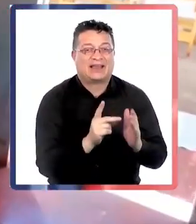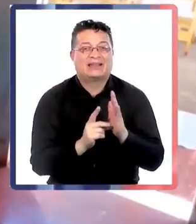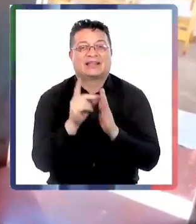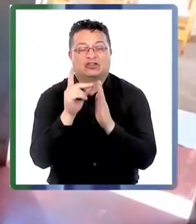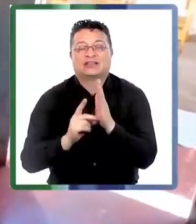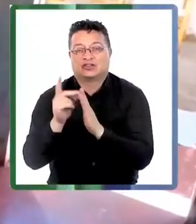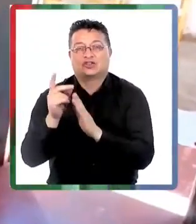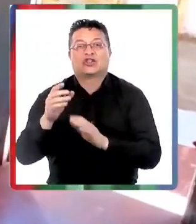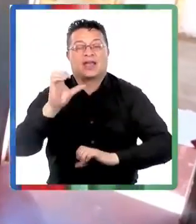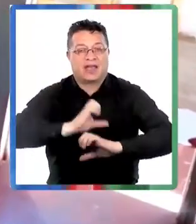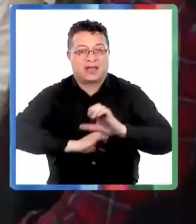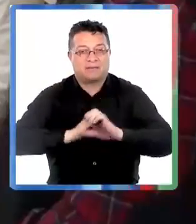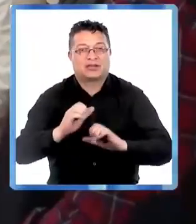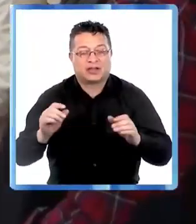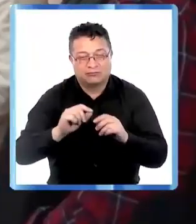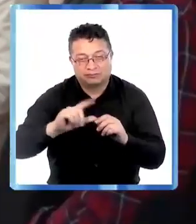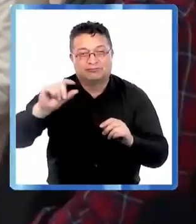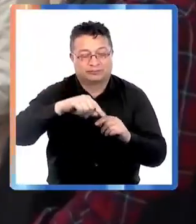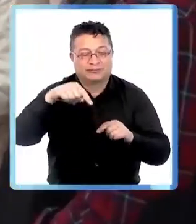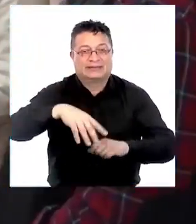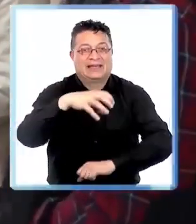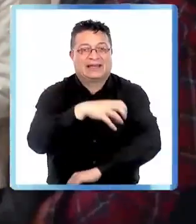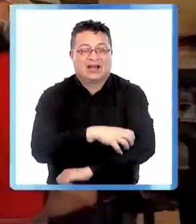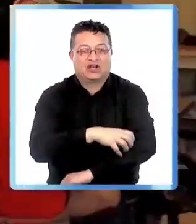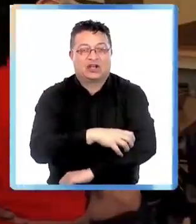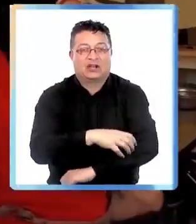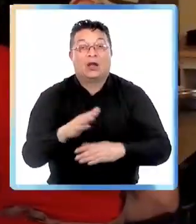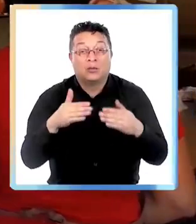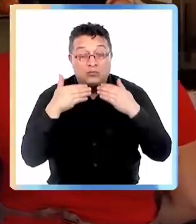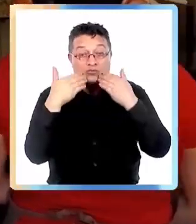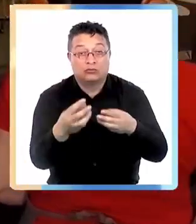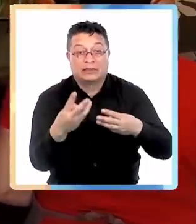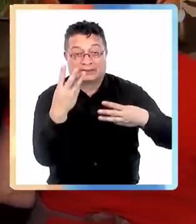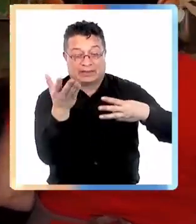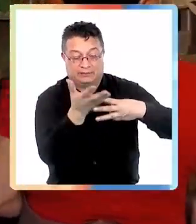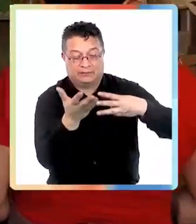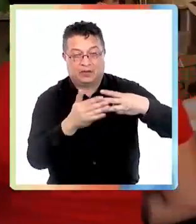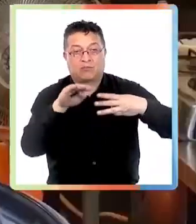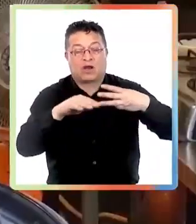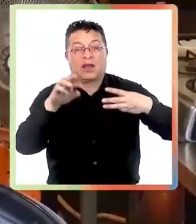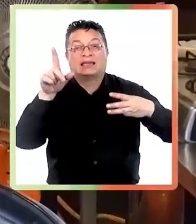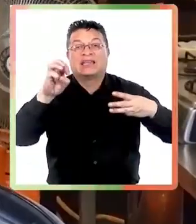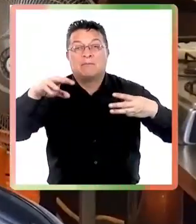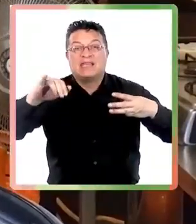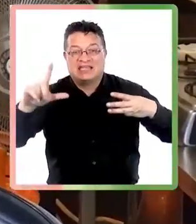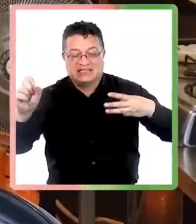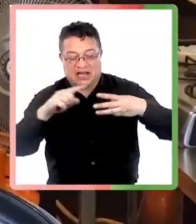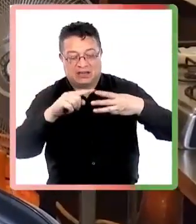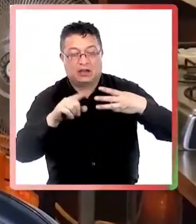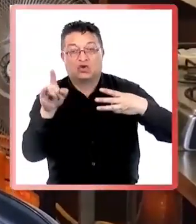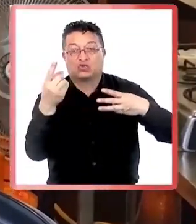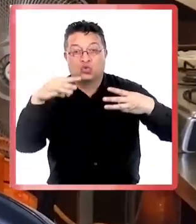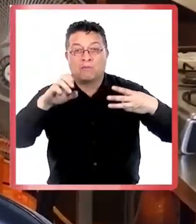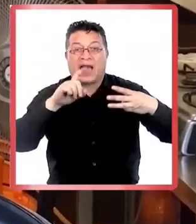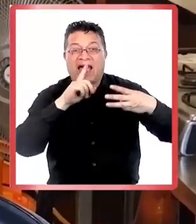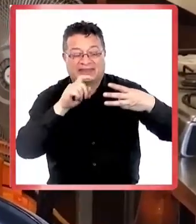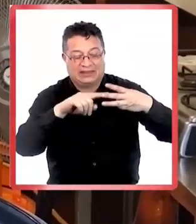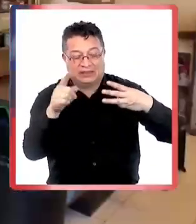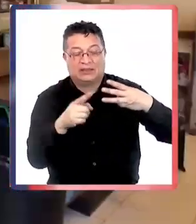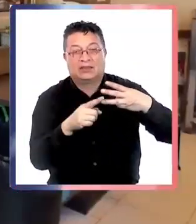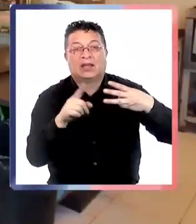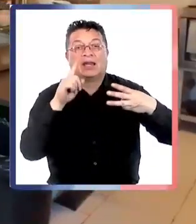al nivel de desarrollo de las empresas y emprendimientos de nuestra región. Se entregarán mediante 3 programas: Semilla Inicia,